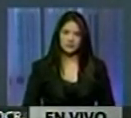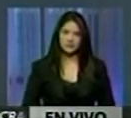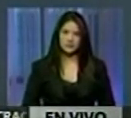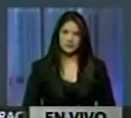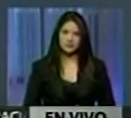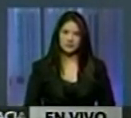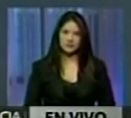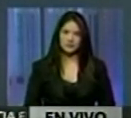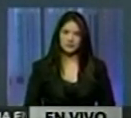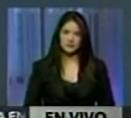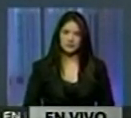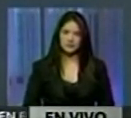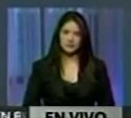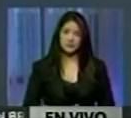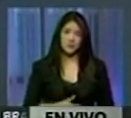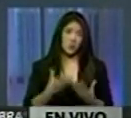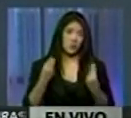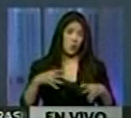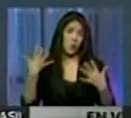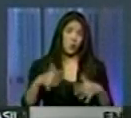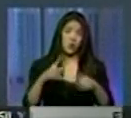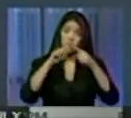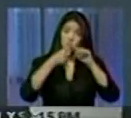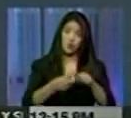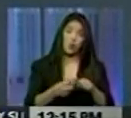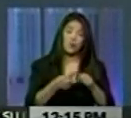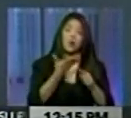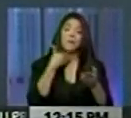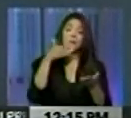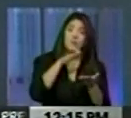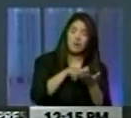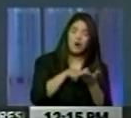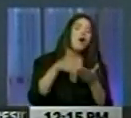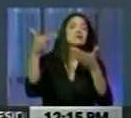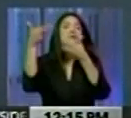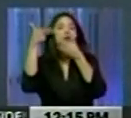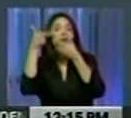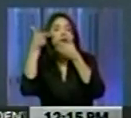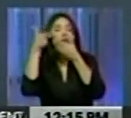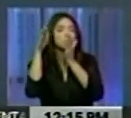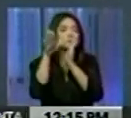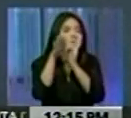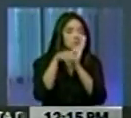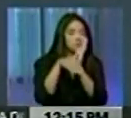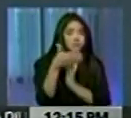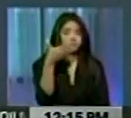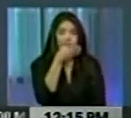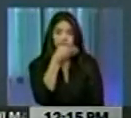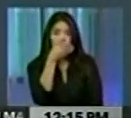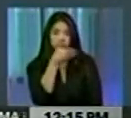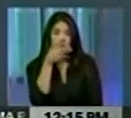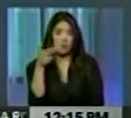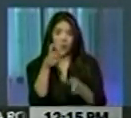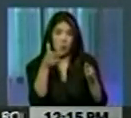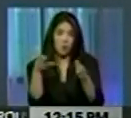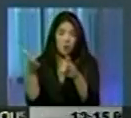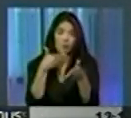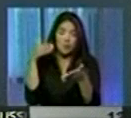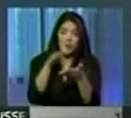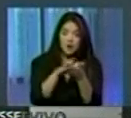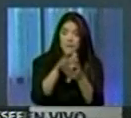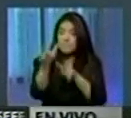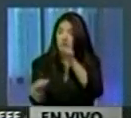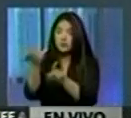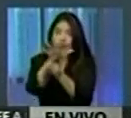Más altos índices de homicidio, secuestro, robo, paramilitarismo, sicariato,